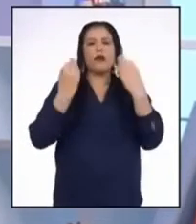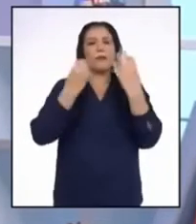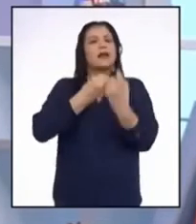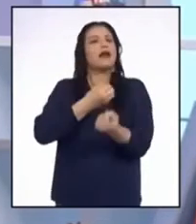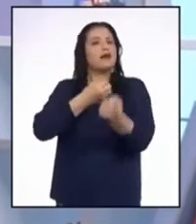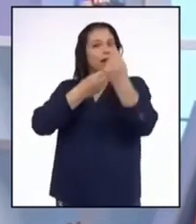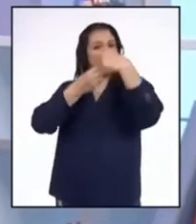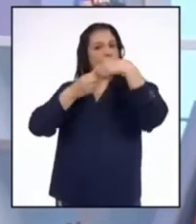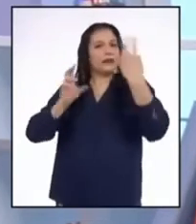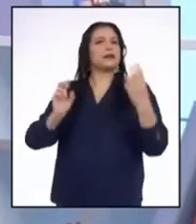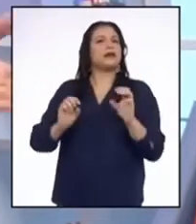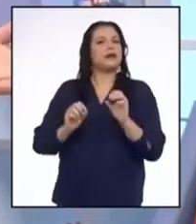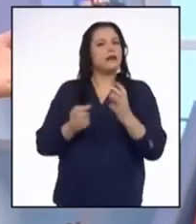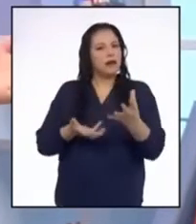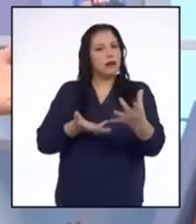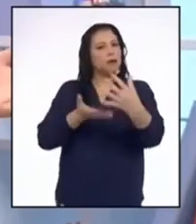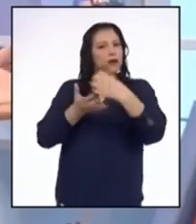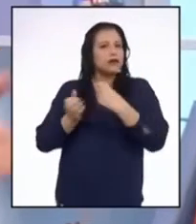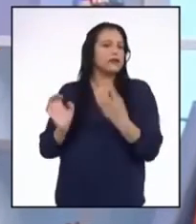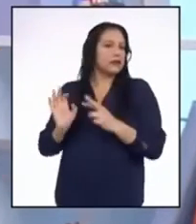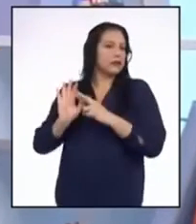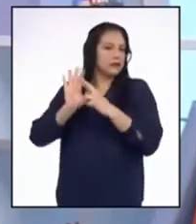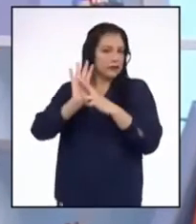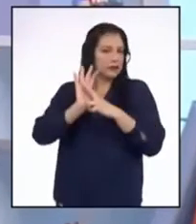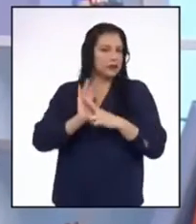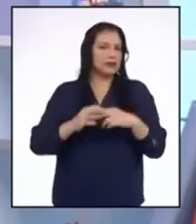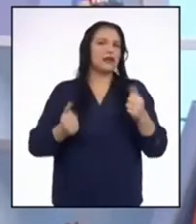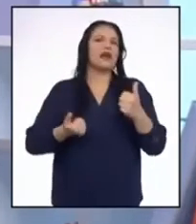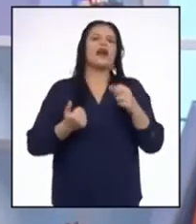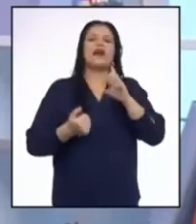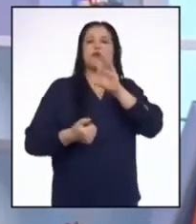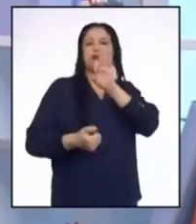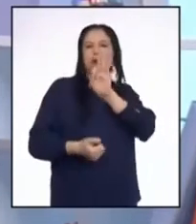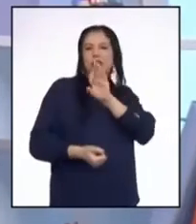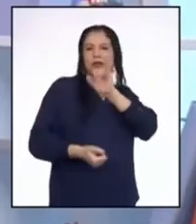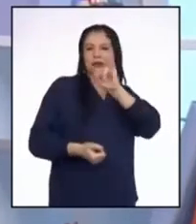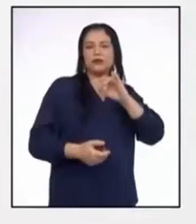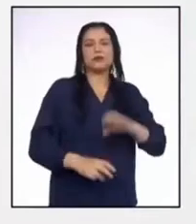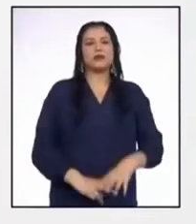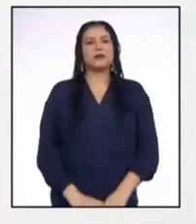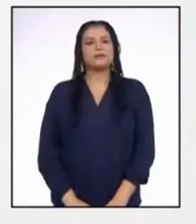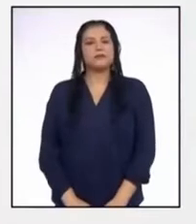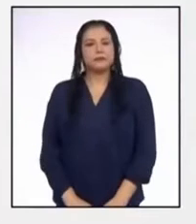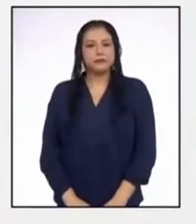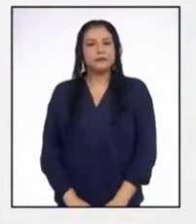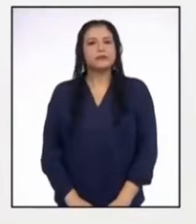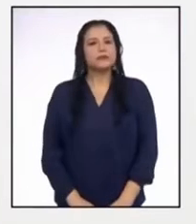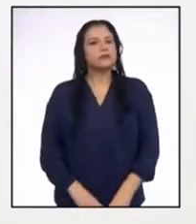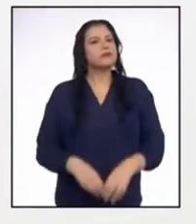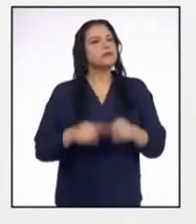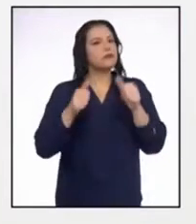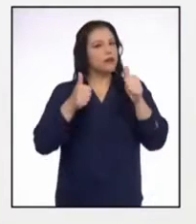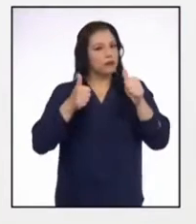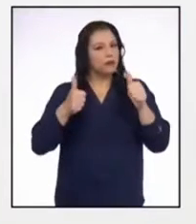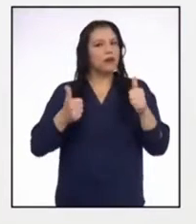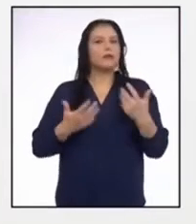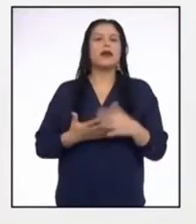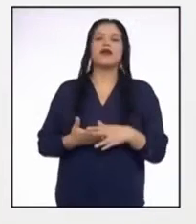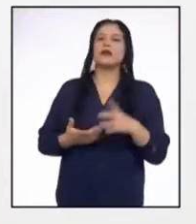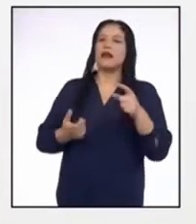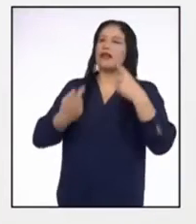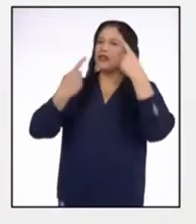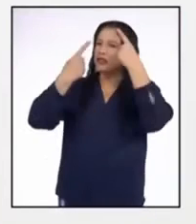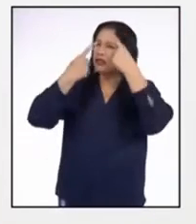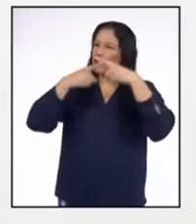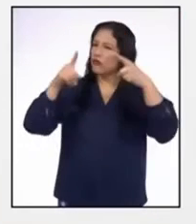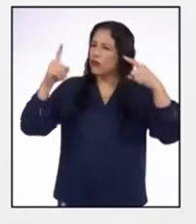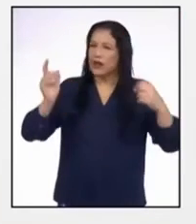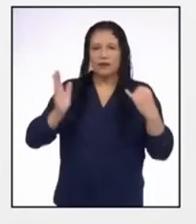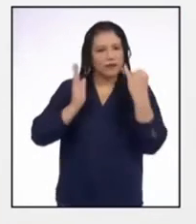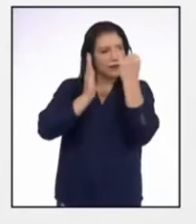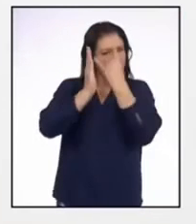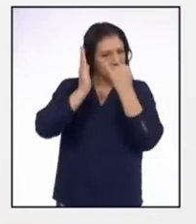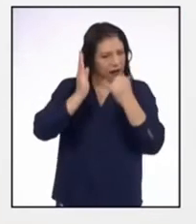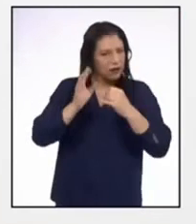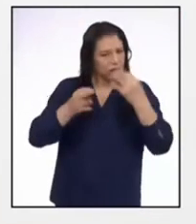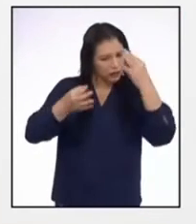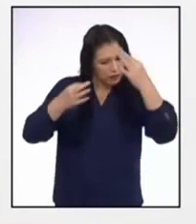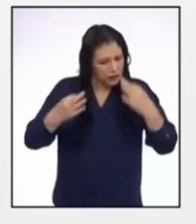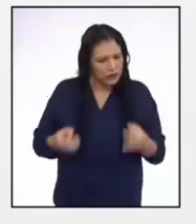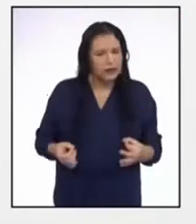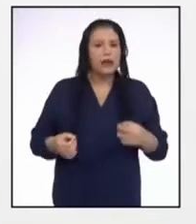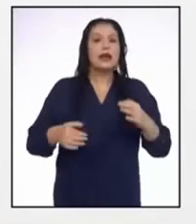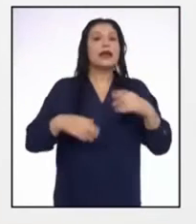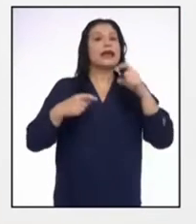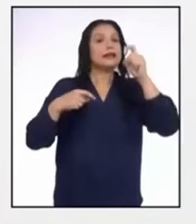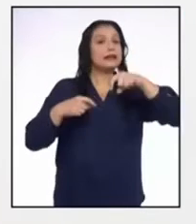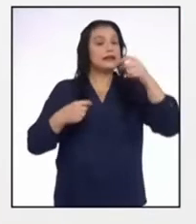muestra representativa, que viene a ser la frecuencia absoluta. No olviden que existen diversos gráficos estadísticos y deben